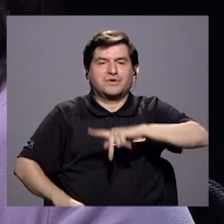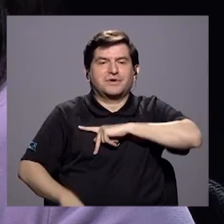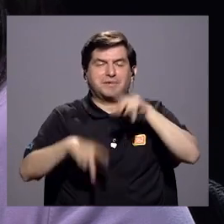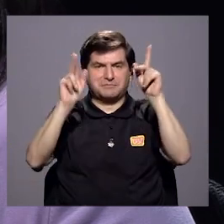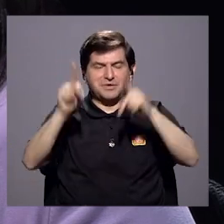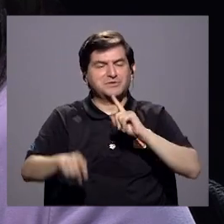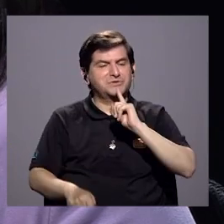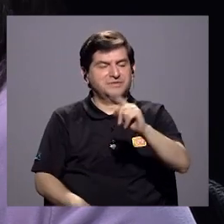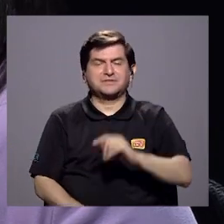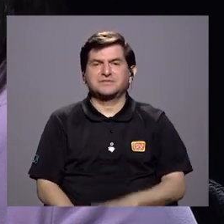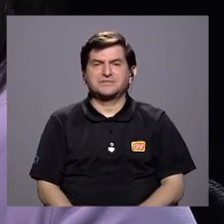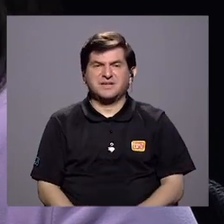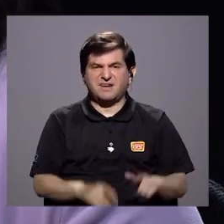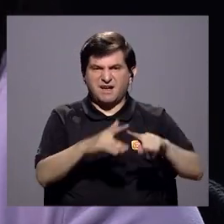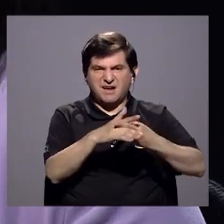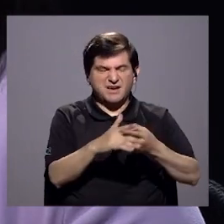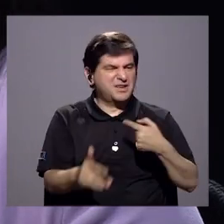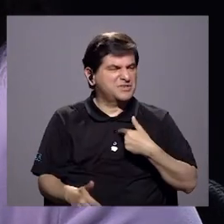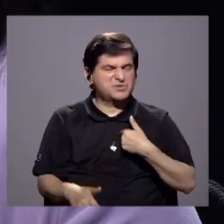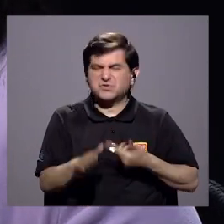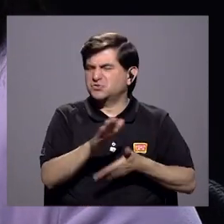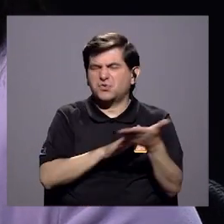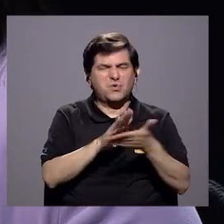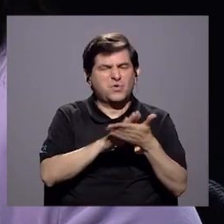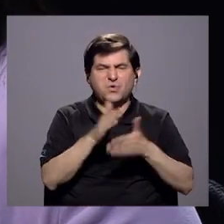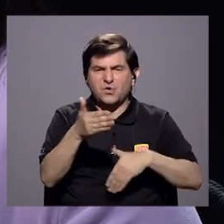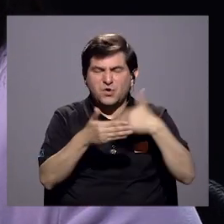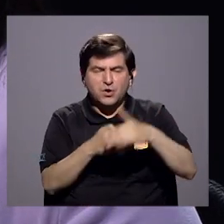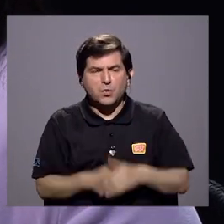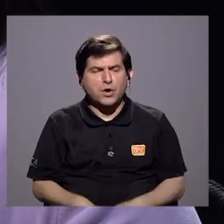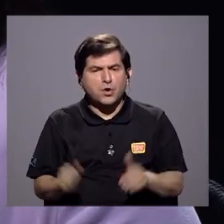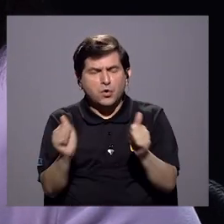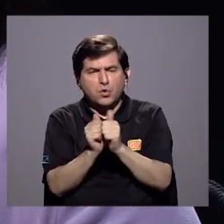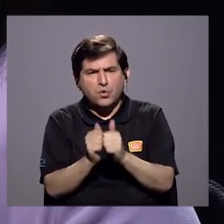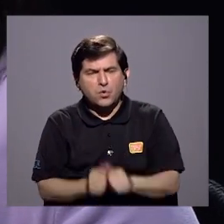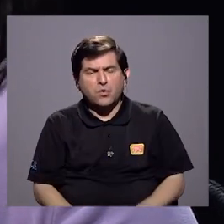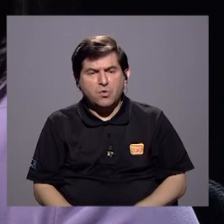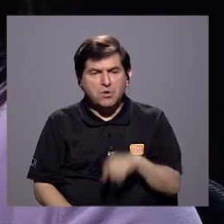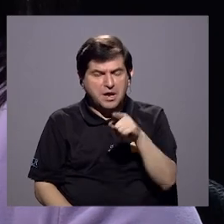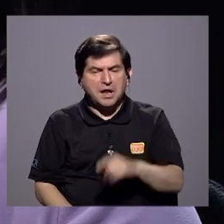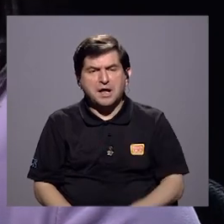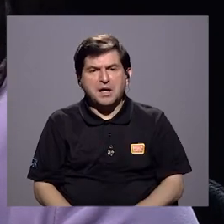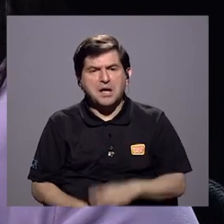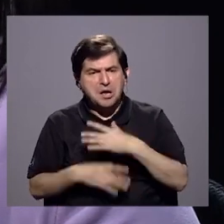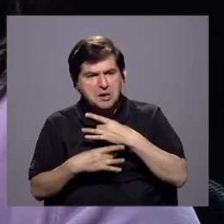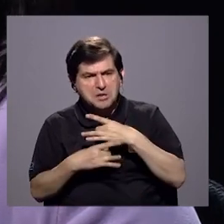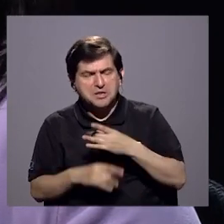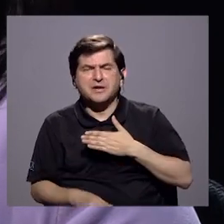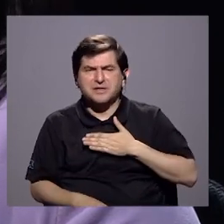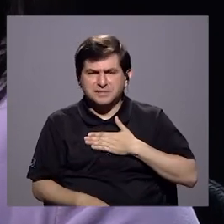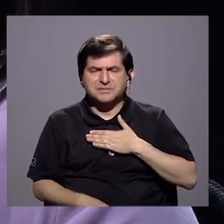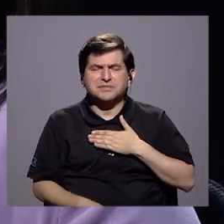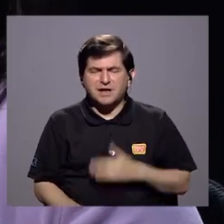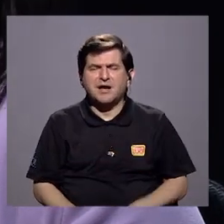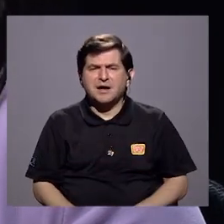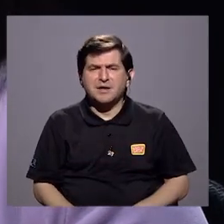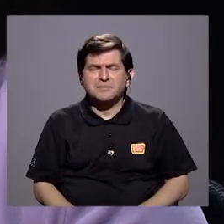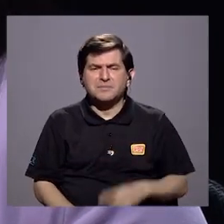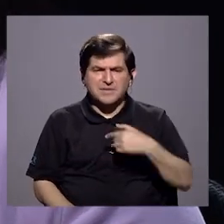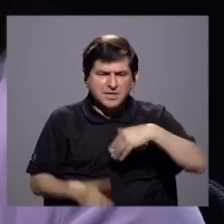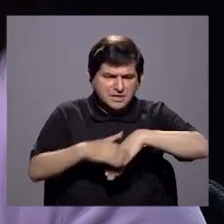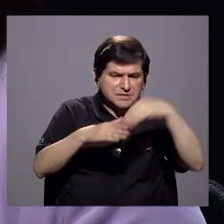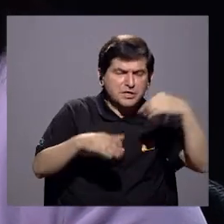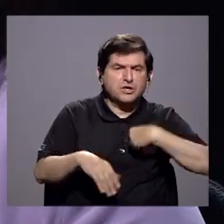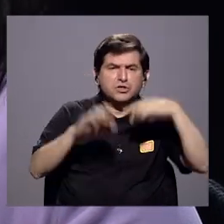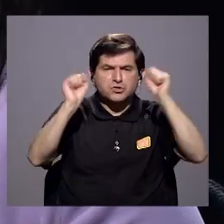Hubo gente que dijo al principio no me quiero ir, y después con los incentivos más bien pido por favor césenme pronto porque con eso puedo hacerme